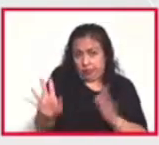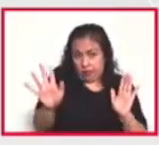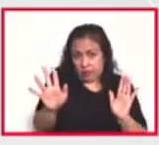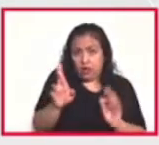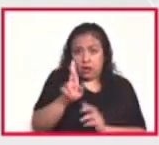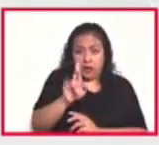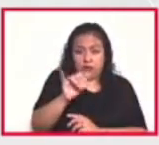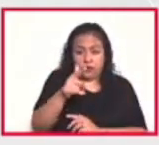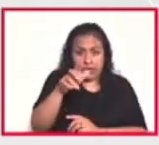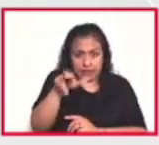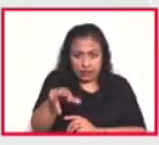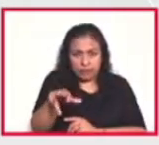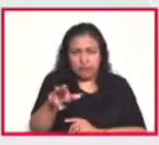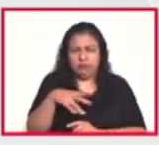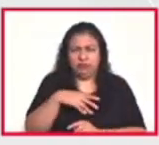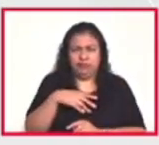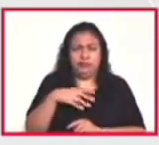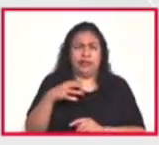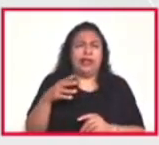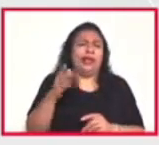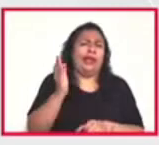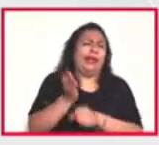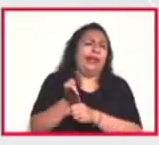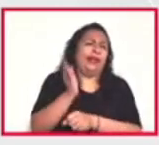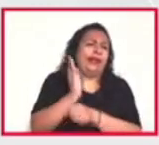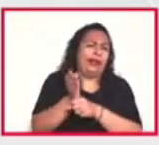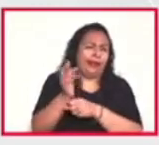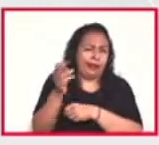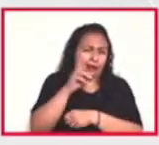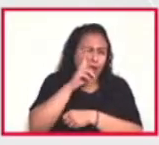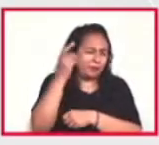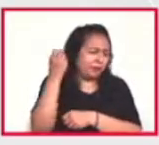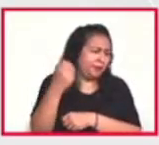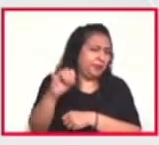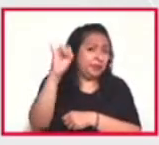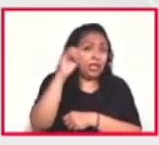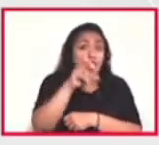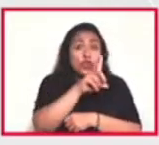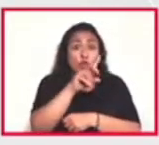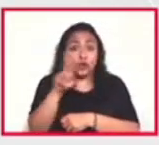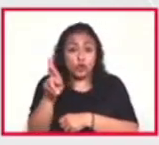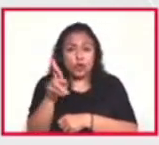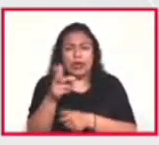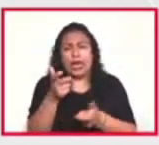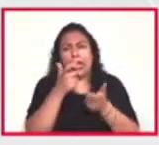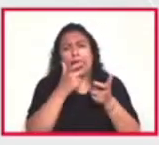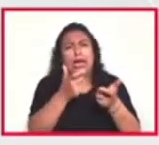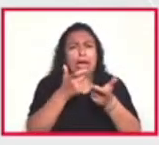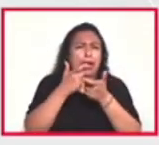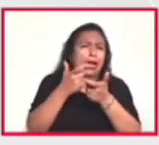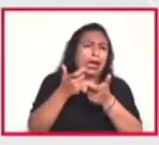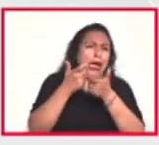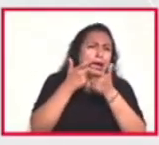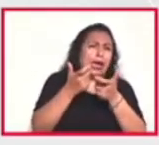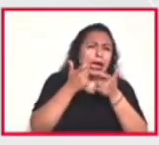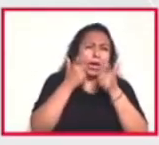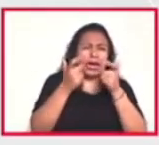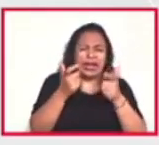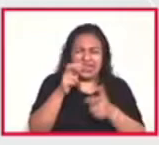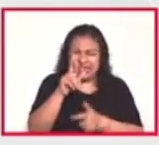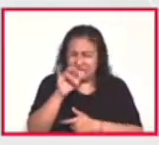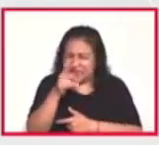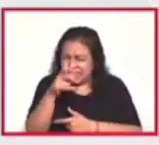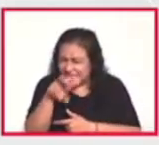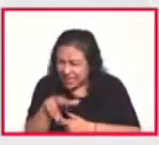Reagan. Completamente divertido por la muy descabellada respuesta, el Dr. Brown se ríe a carcajadas y dice: Ronald Reagan,